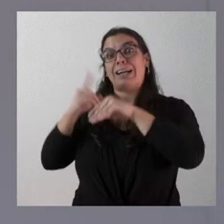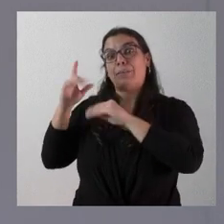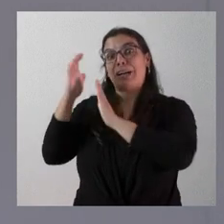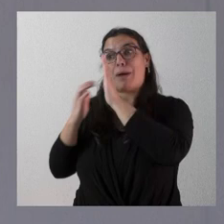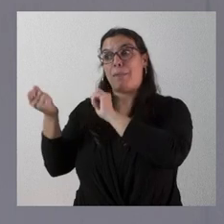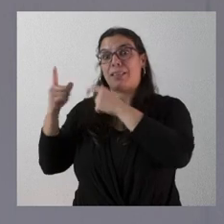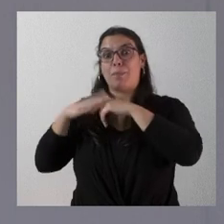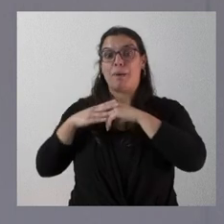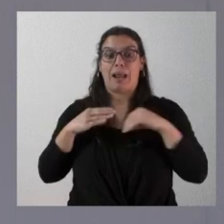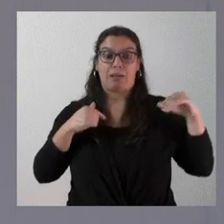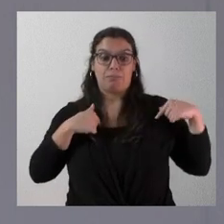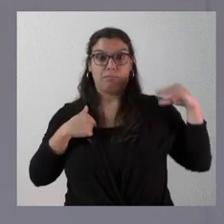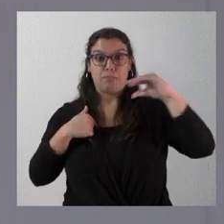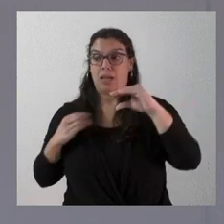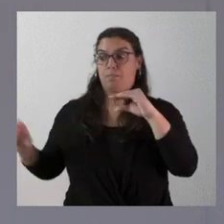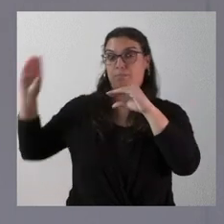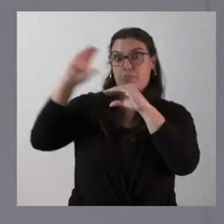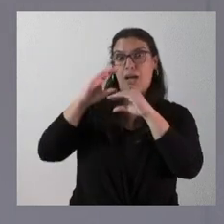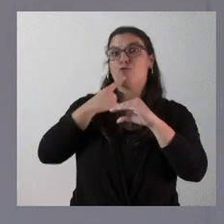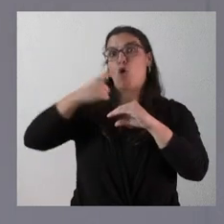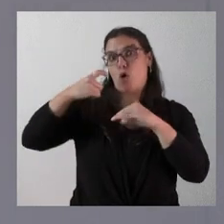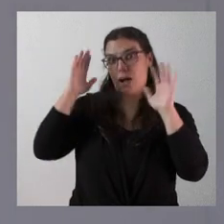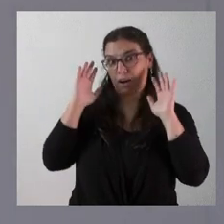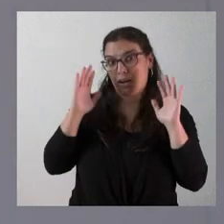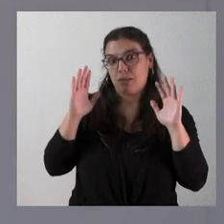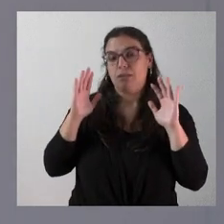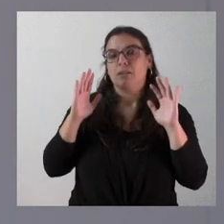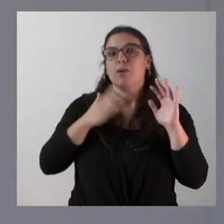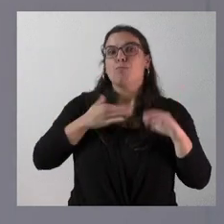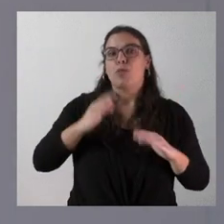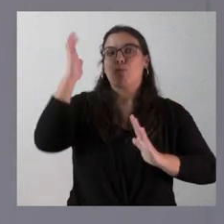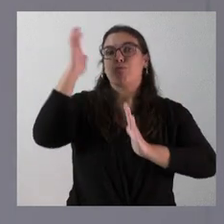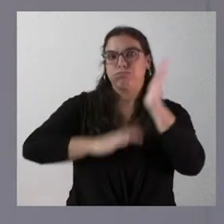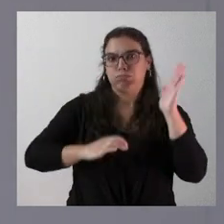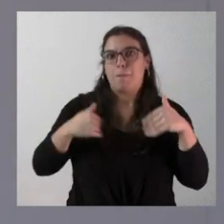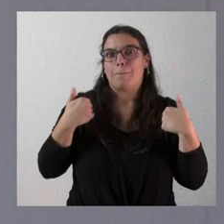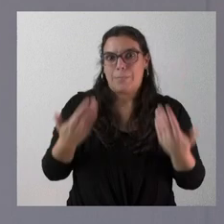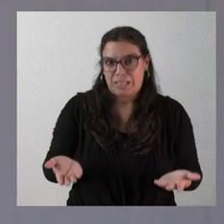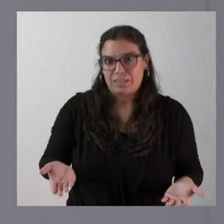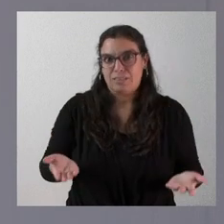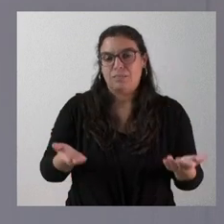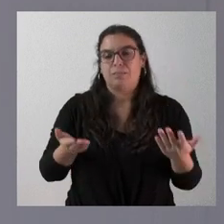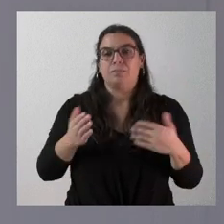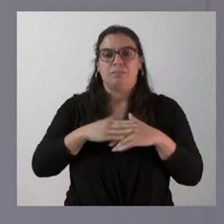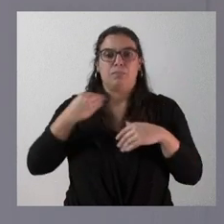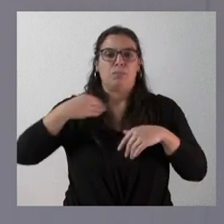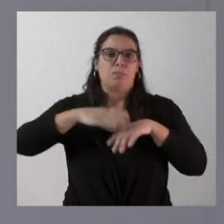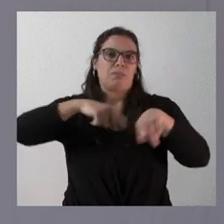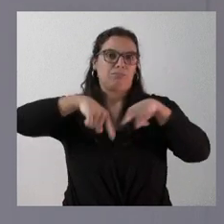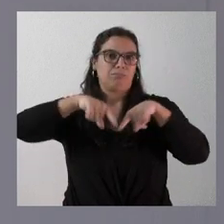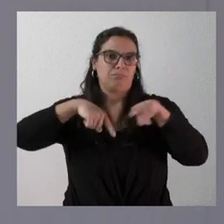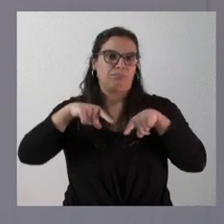pudiéramos entender Más allá de la aportación de la junta de Castilla y león y más allá de este 25% en la rebaja de estos bonos de transporte para viajeros